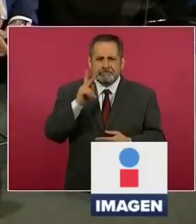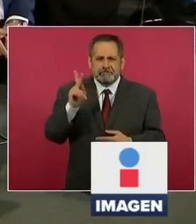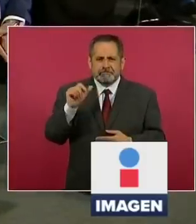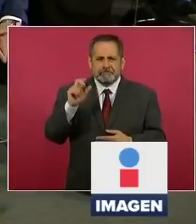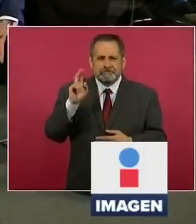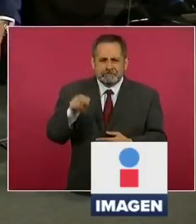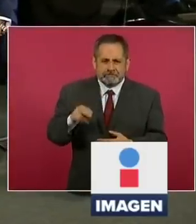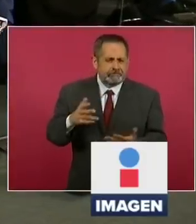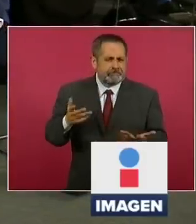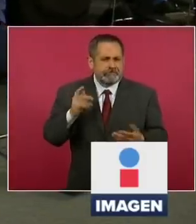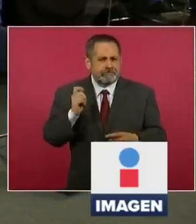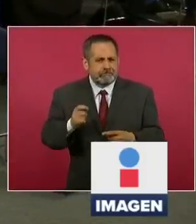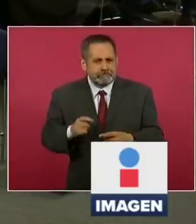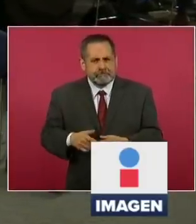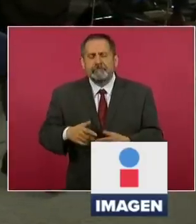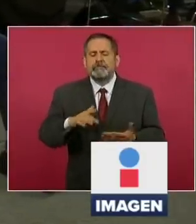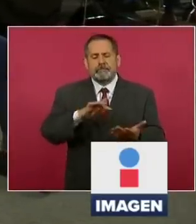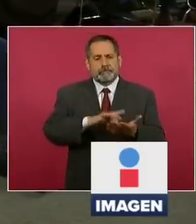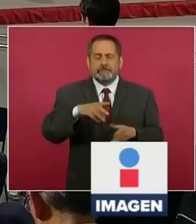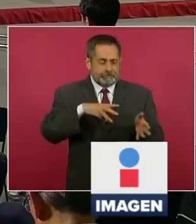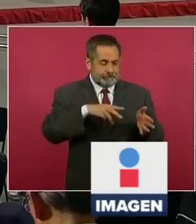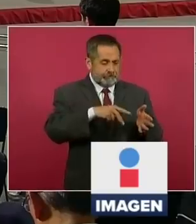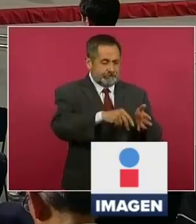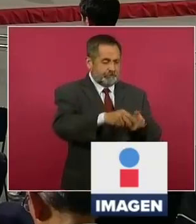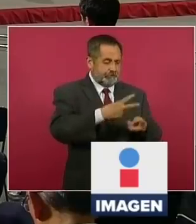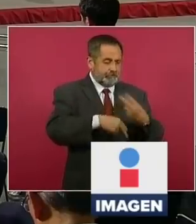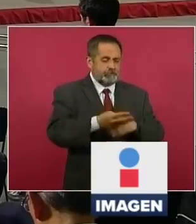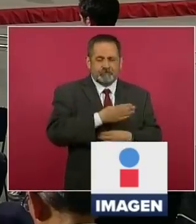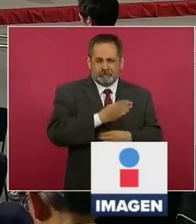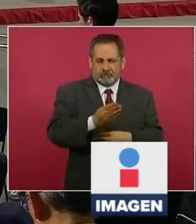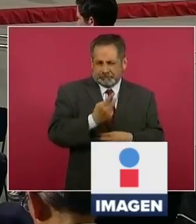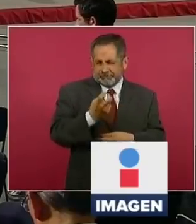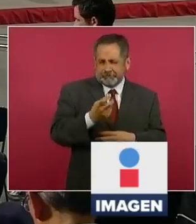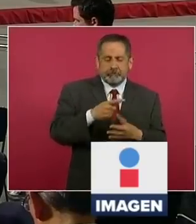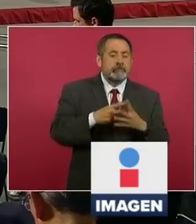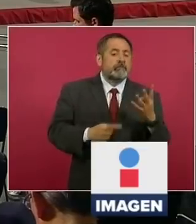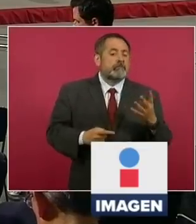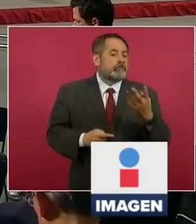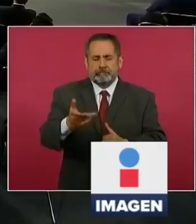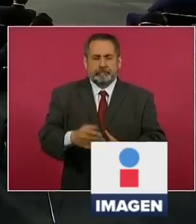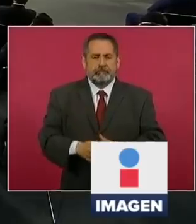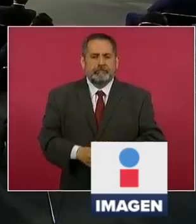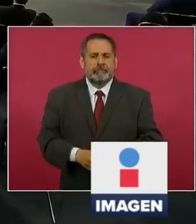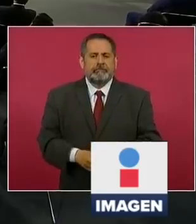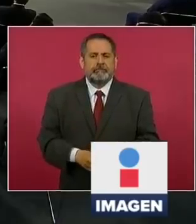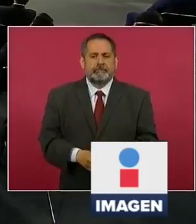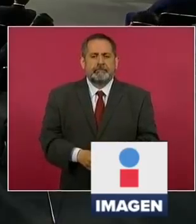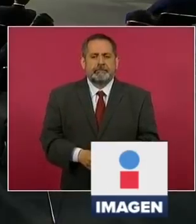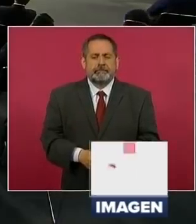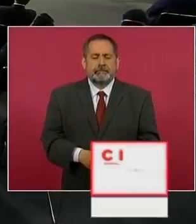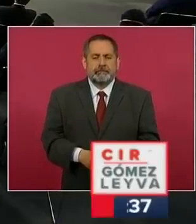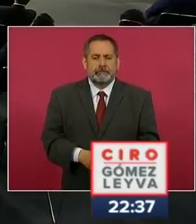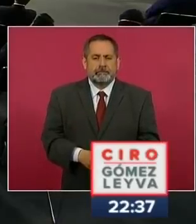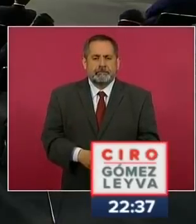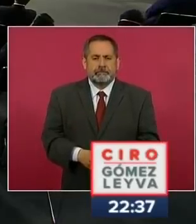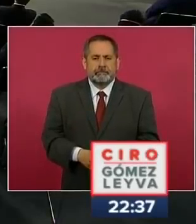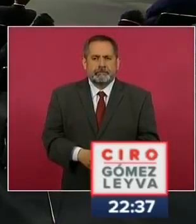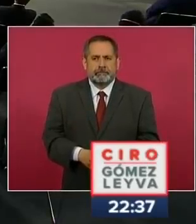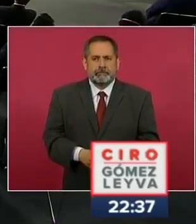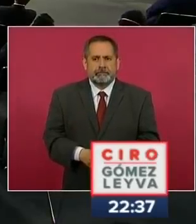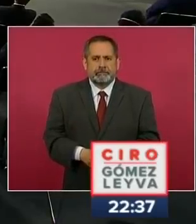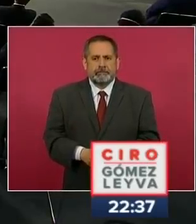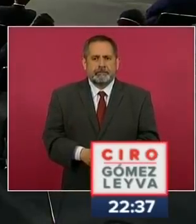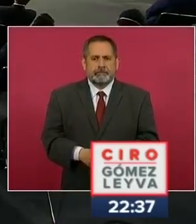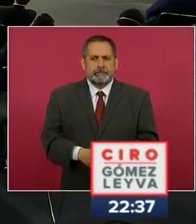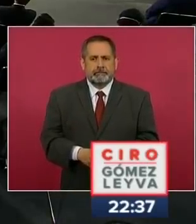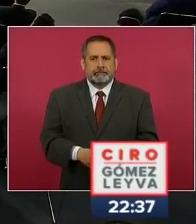En una mañanera en la que el presidente López Obrador celebró los beneficios de hacer política. Bueno, es un acuerdo,